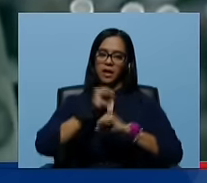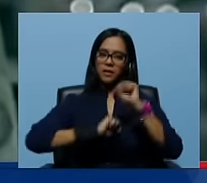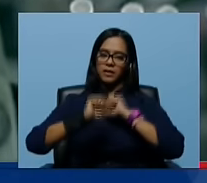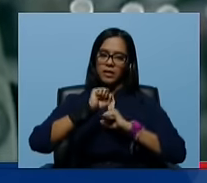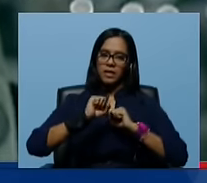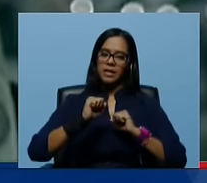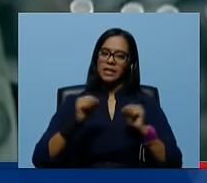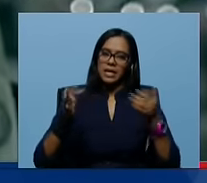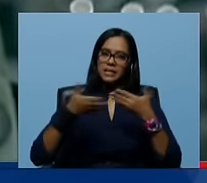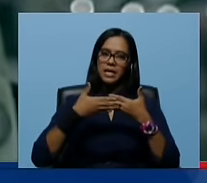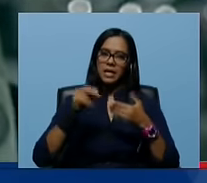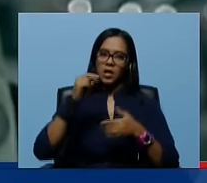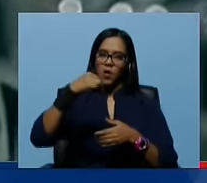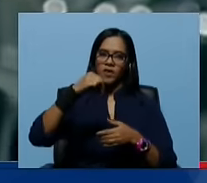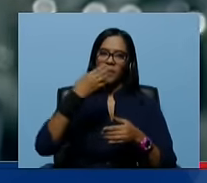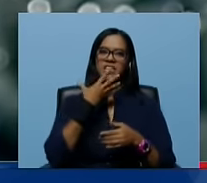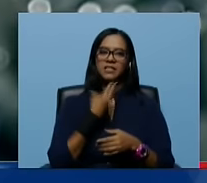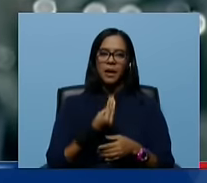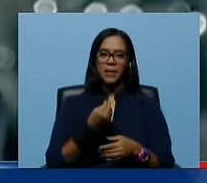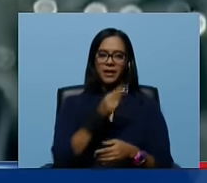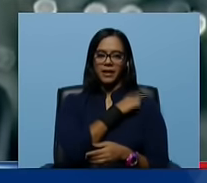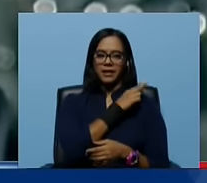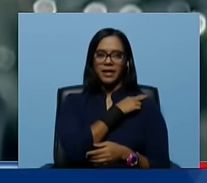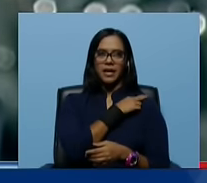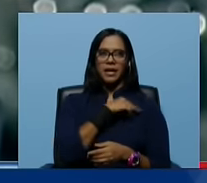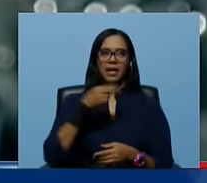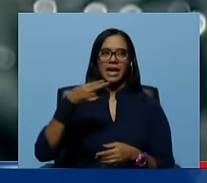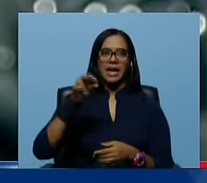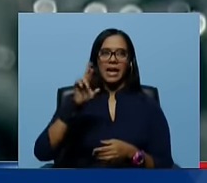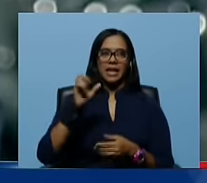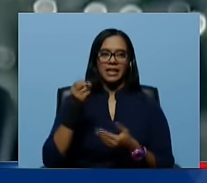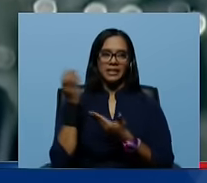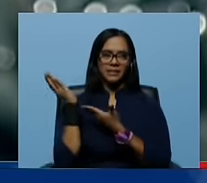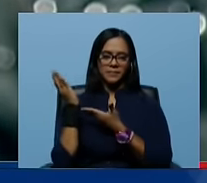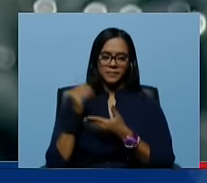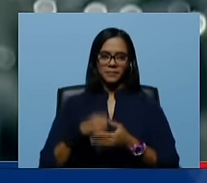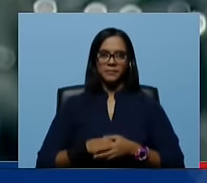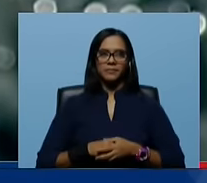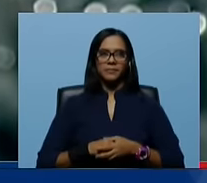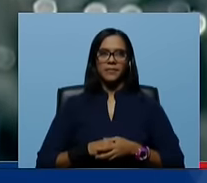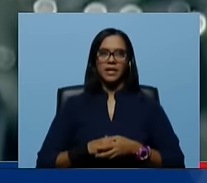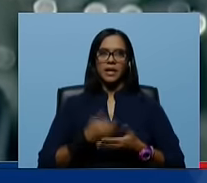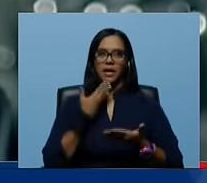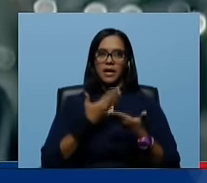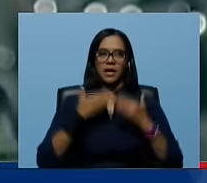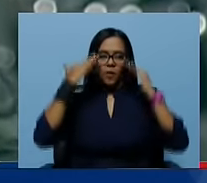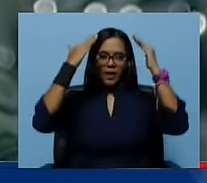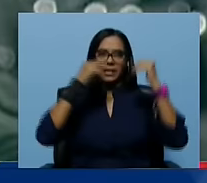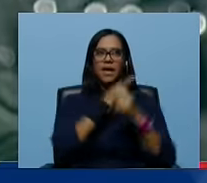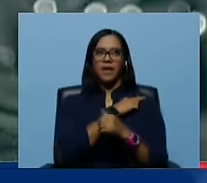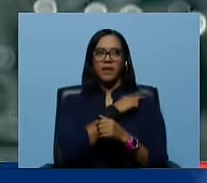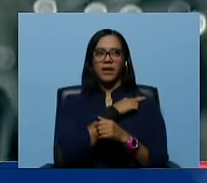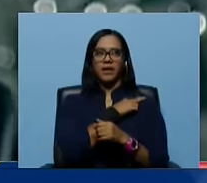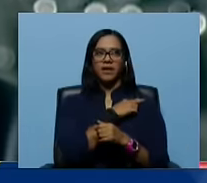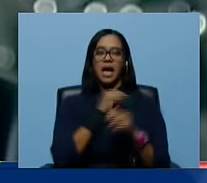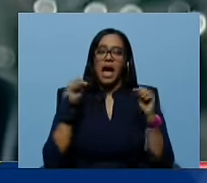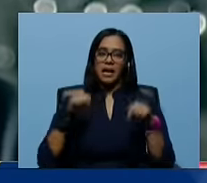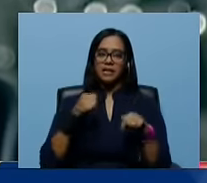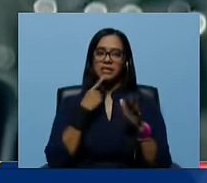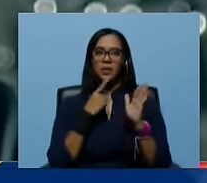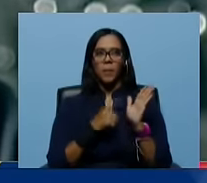de cierre noviembre-diciembre? General en jefe, Hernández Lares. Gracias, mi comandante jefe. Bueno, creo que aquí se